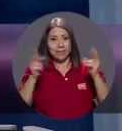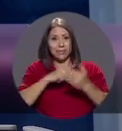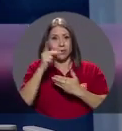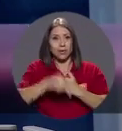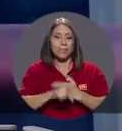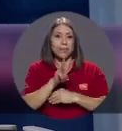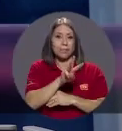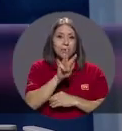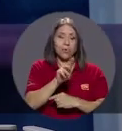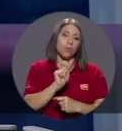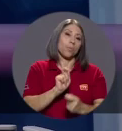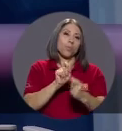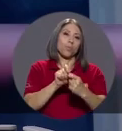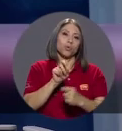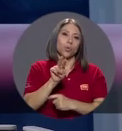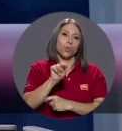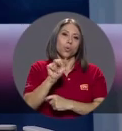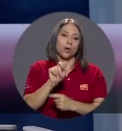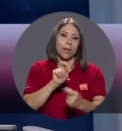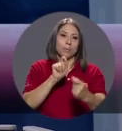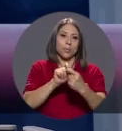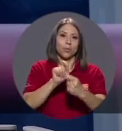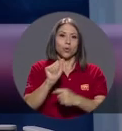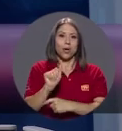otros temas de Una Mirada en